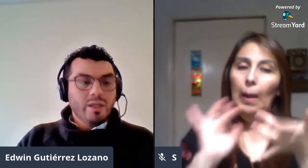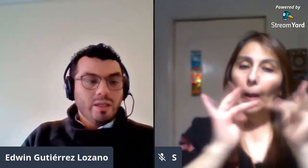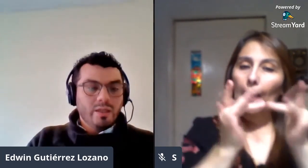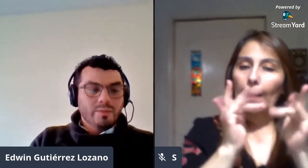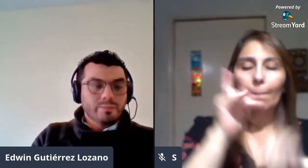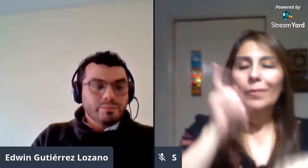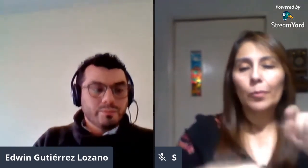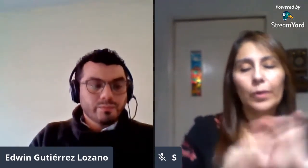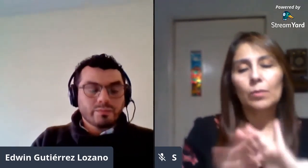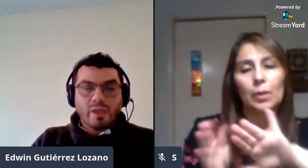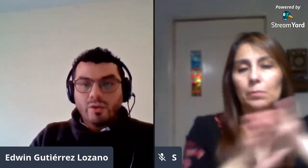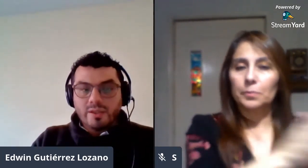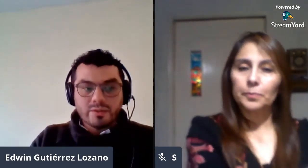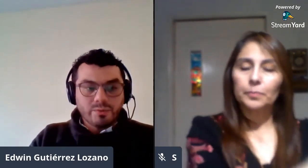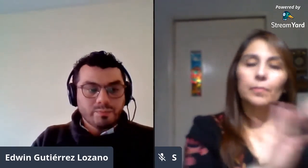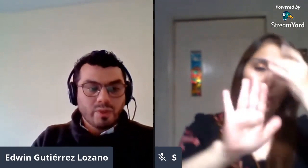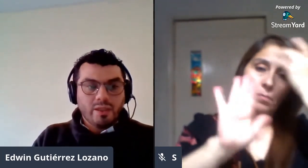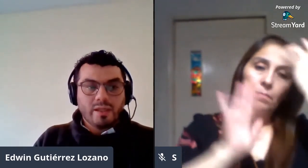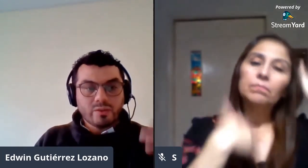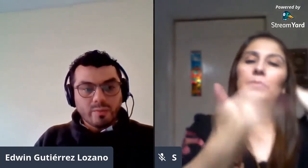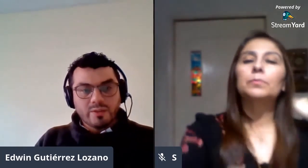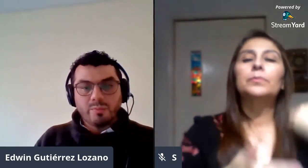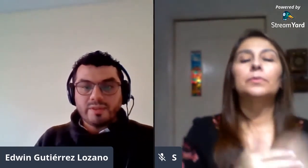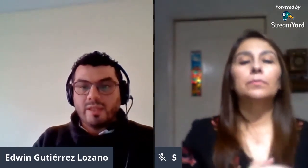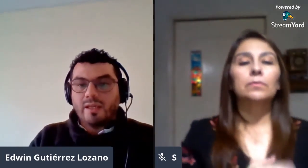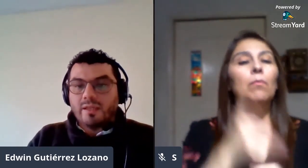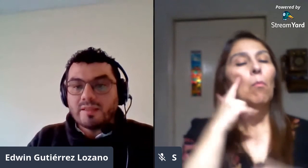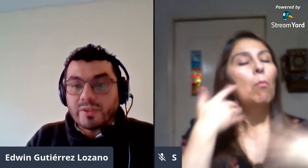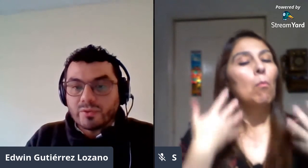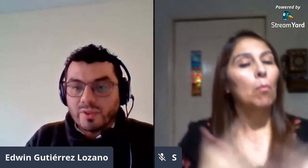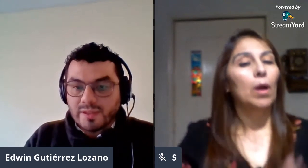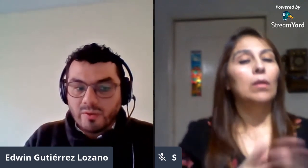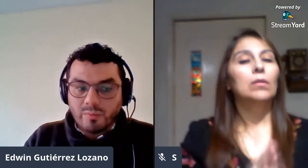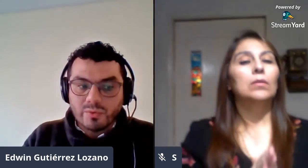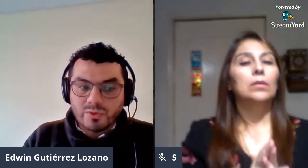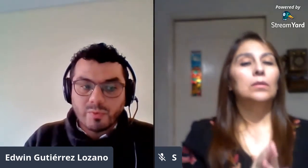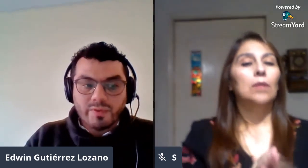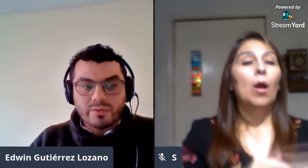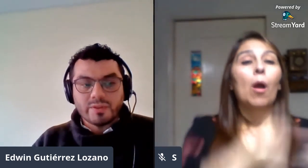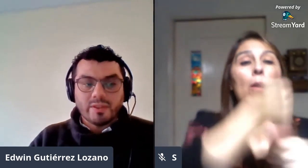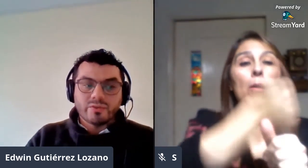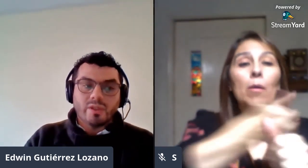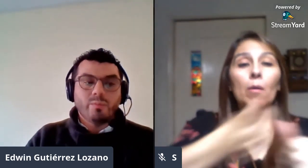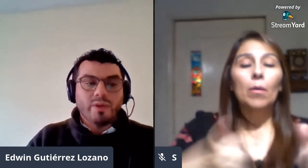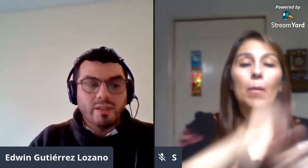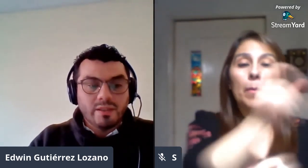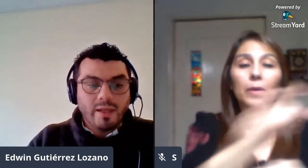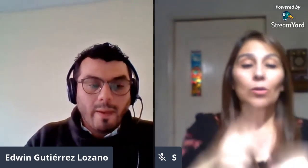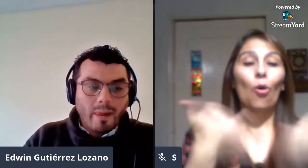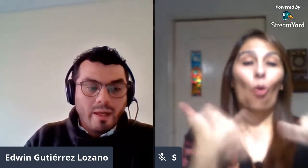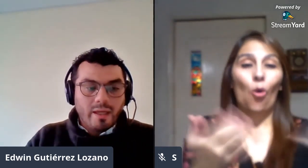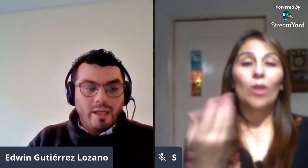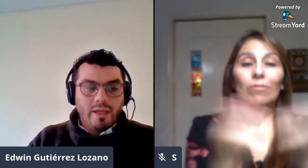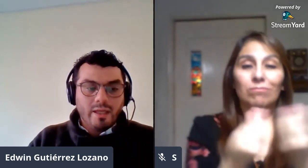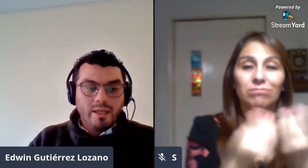partiendo con esto y retomando pues las personas que vimos, los profesores que nos